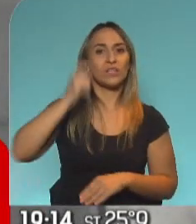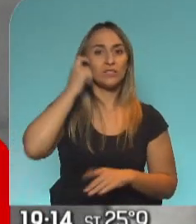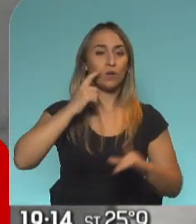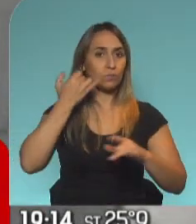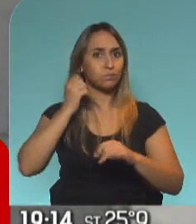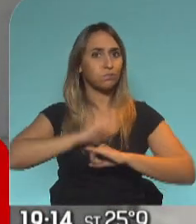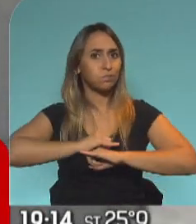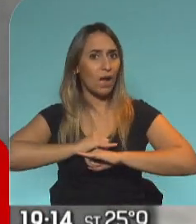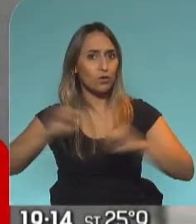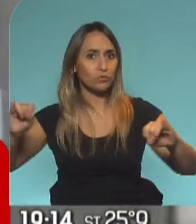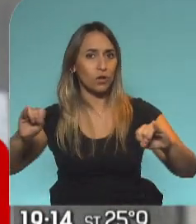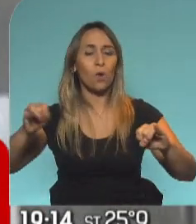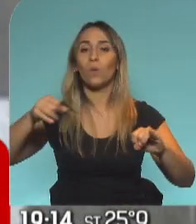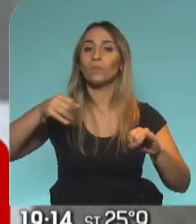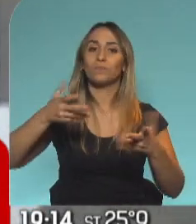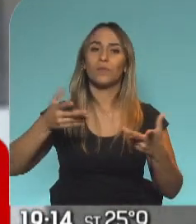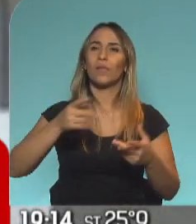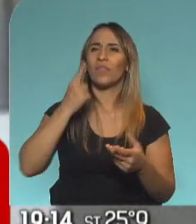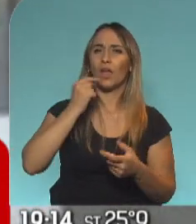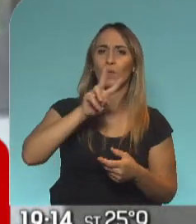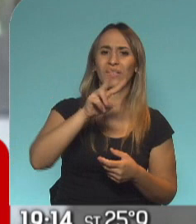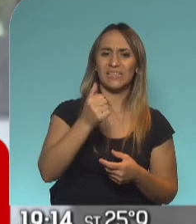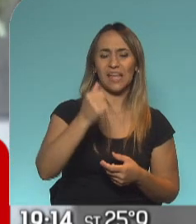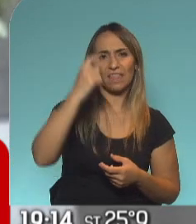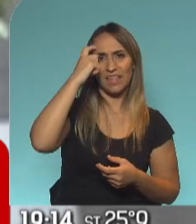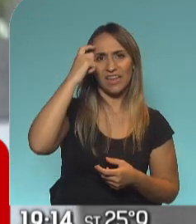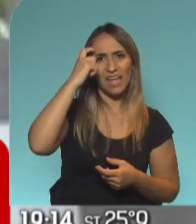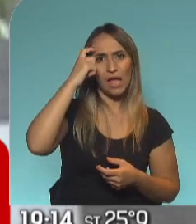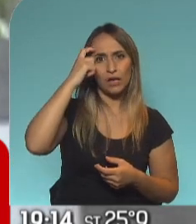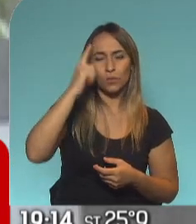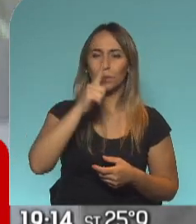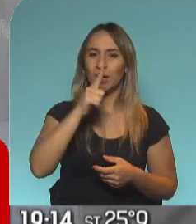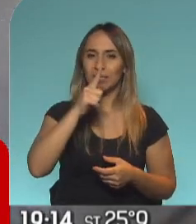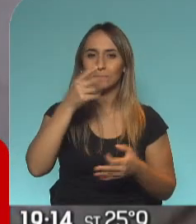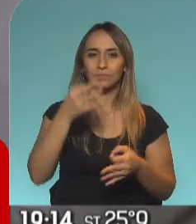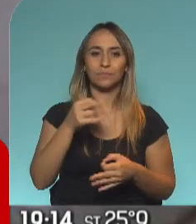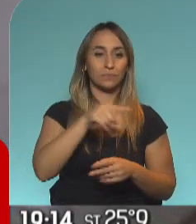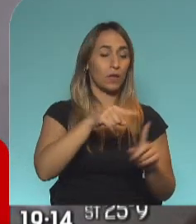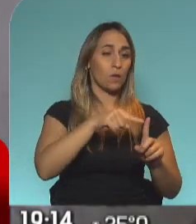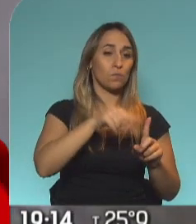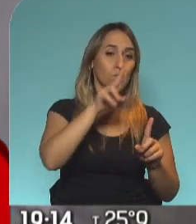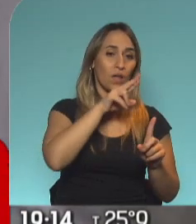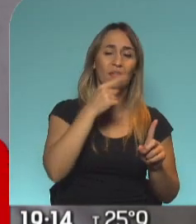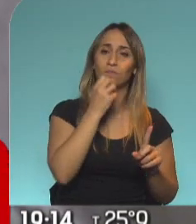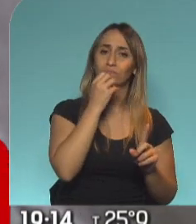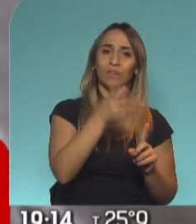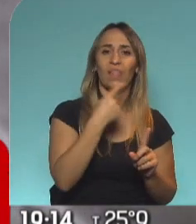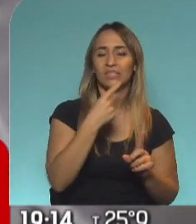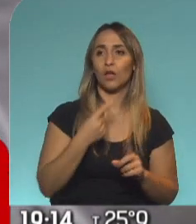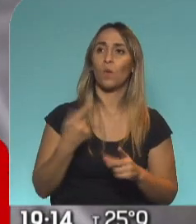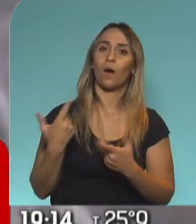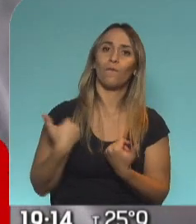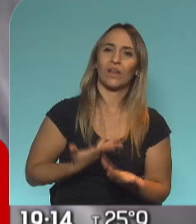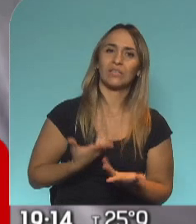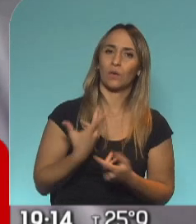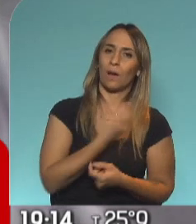anunciado esta campaña. Claro. El 26 de enero creo que lo podemos ver, porque cuando Beatriz Sarlo dice que era por debajo de la mesa.